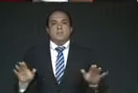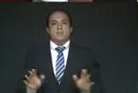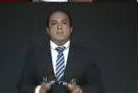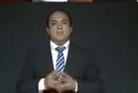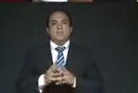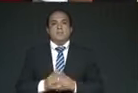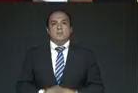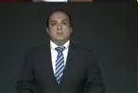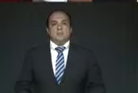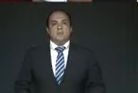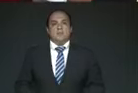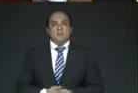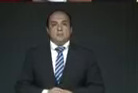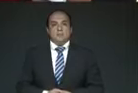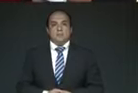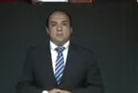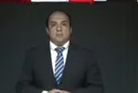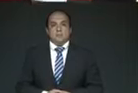¡Gracias!